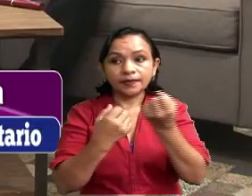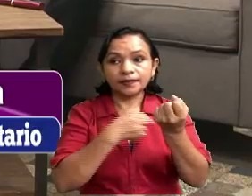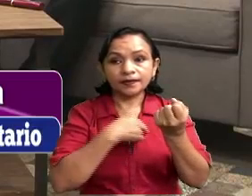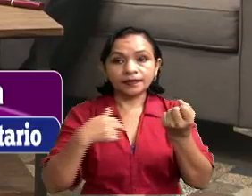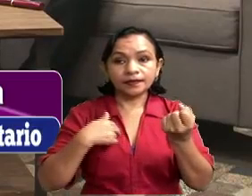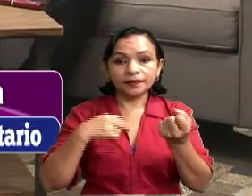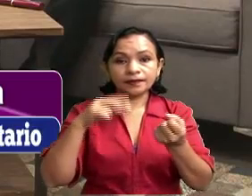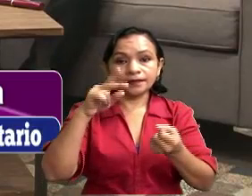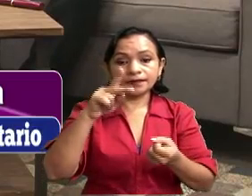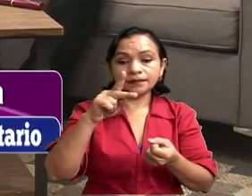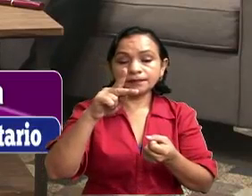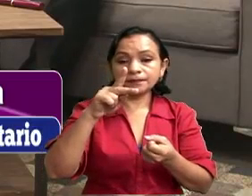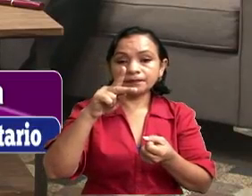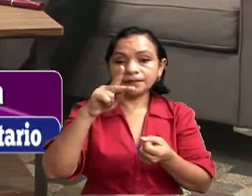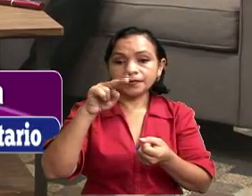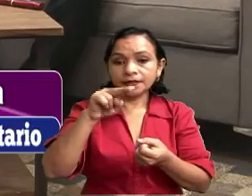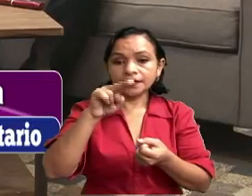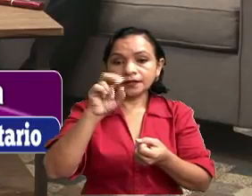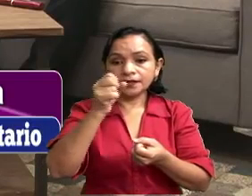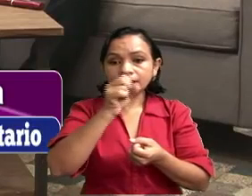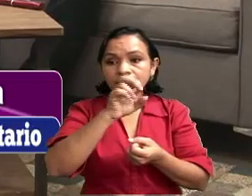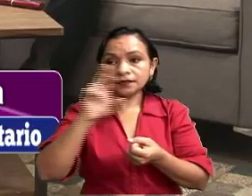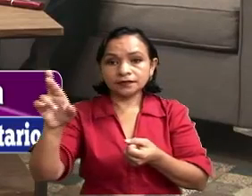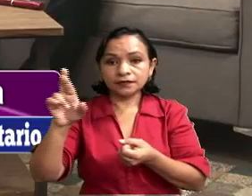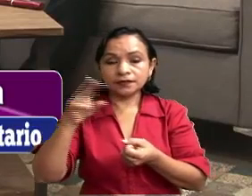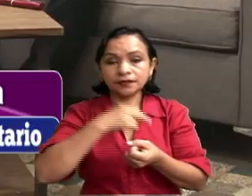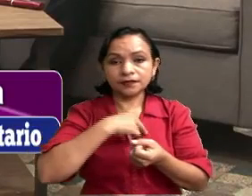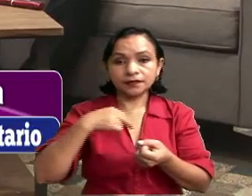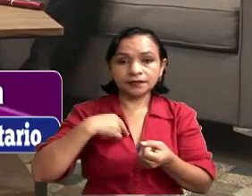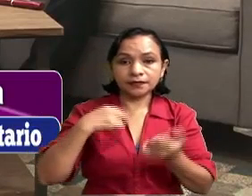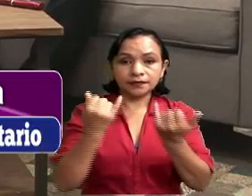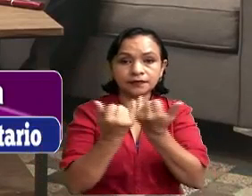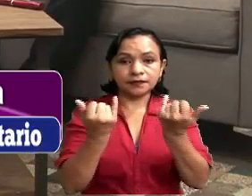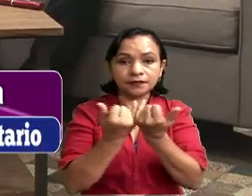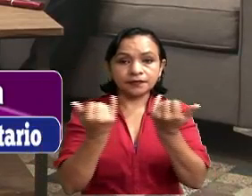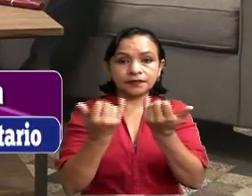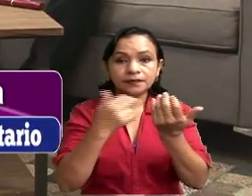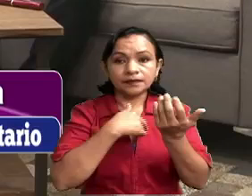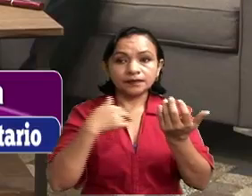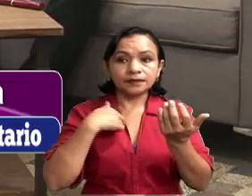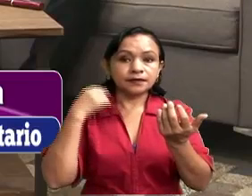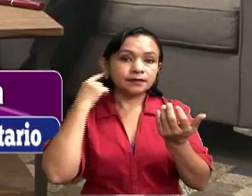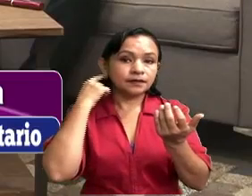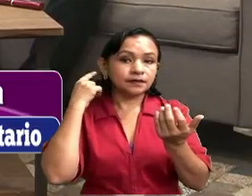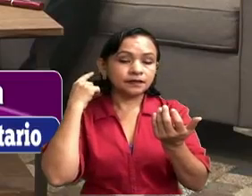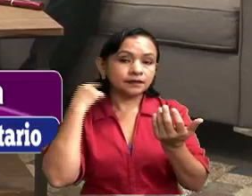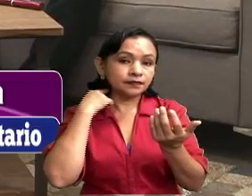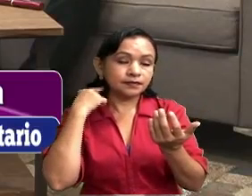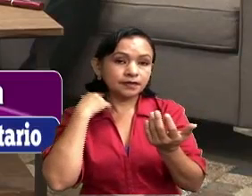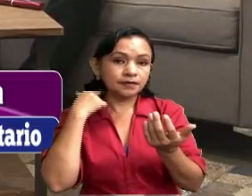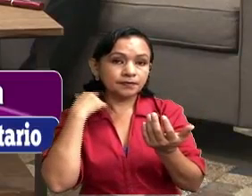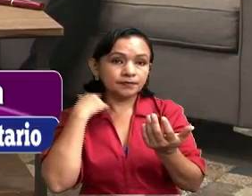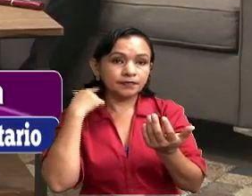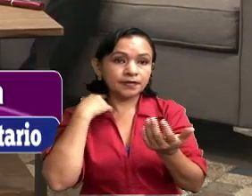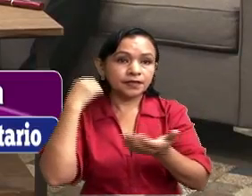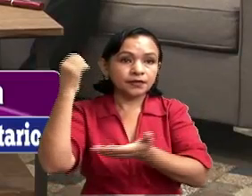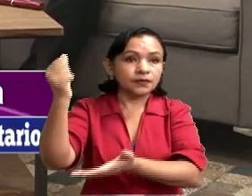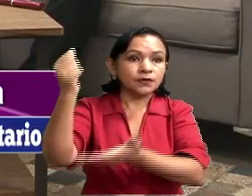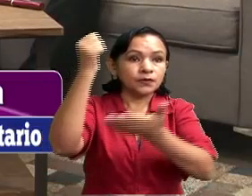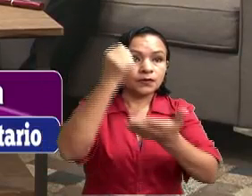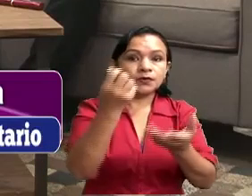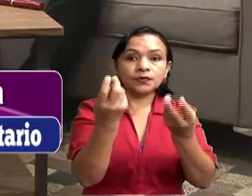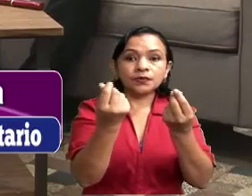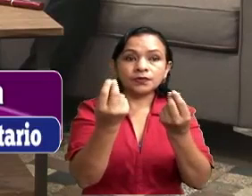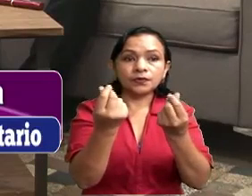PNCR, y para este año nosotros le estamos dando siempre la misma prioridad a la inversión en